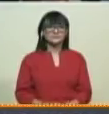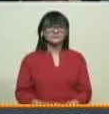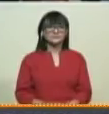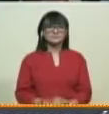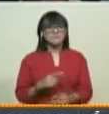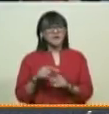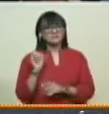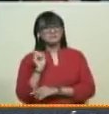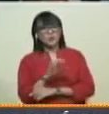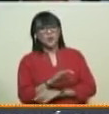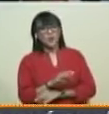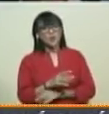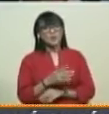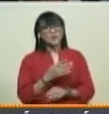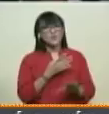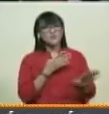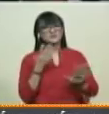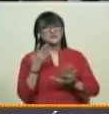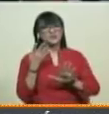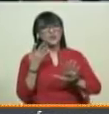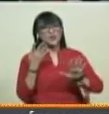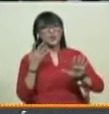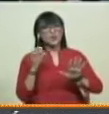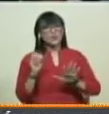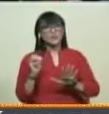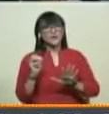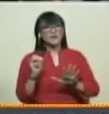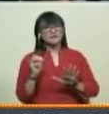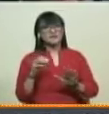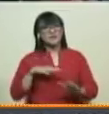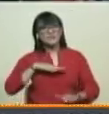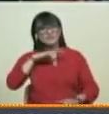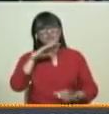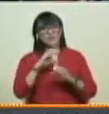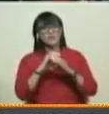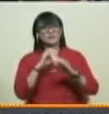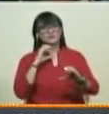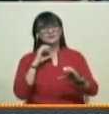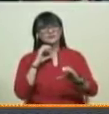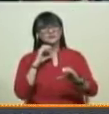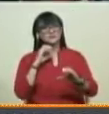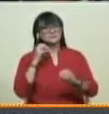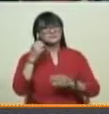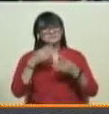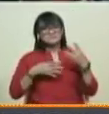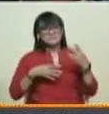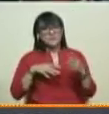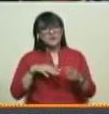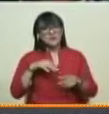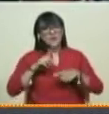los acreedores de los productos